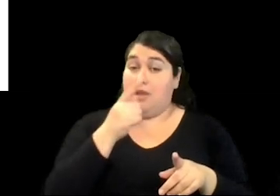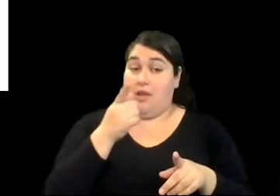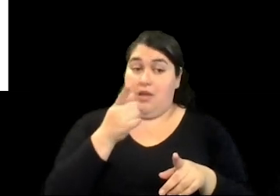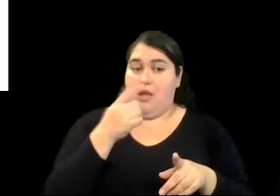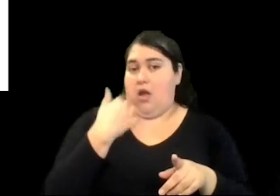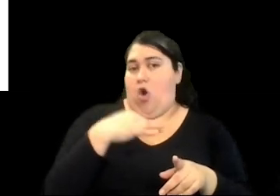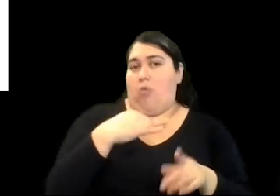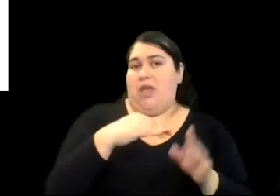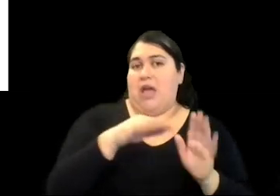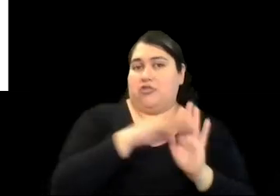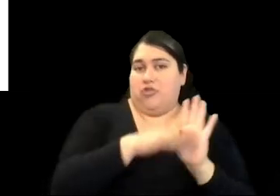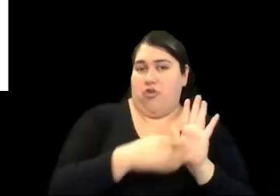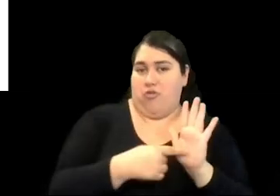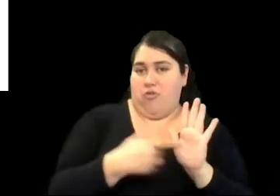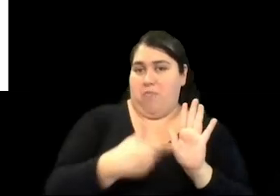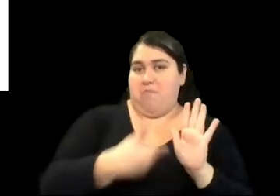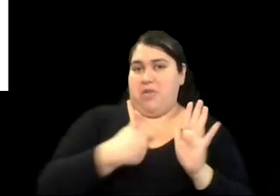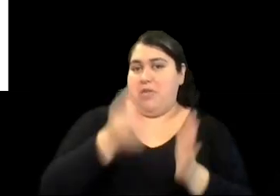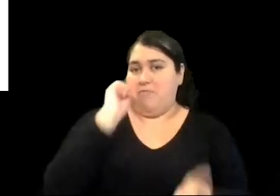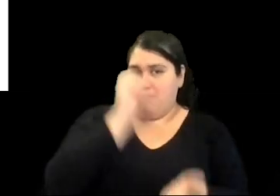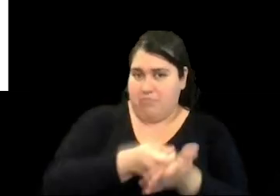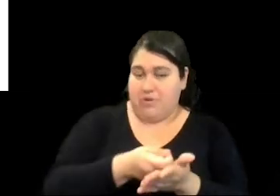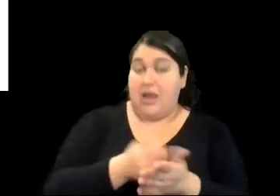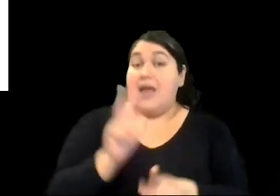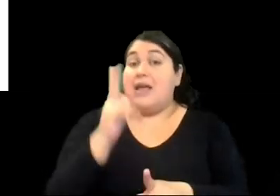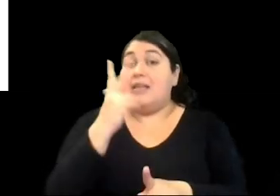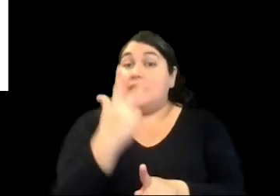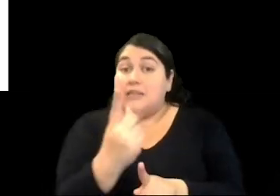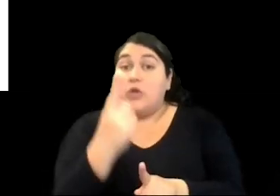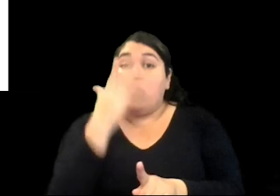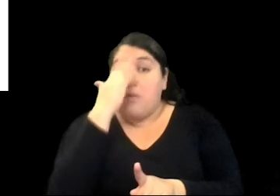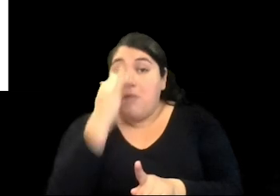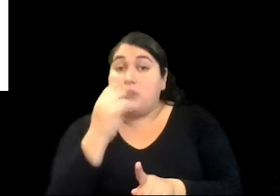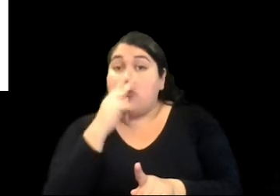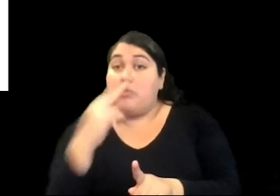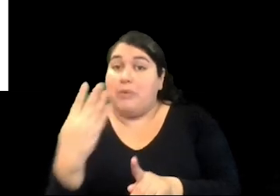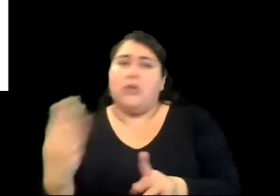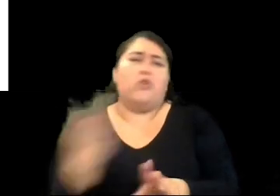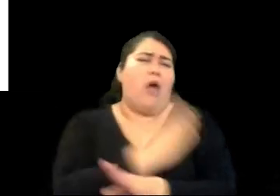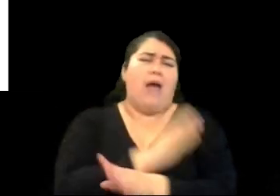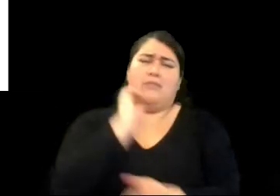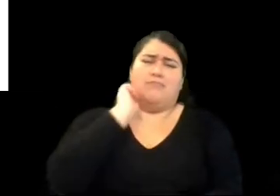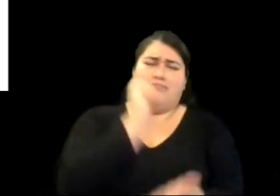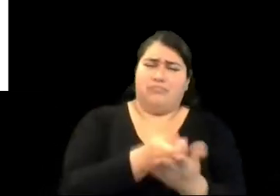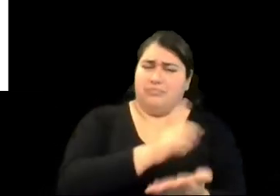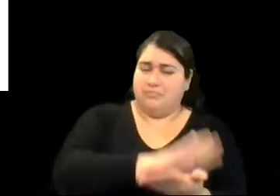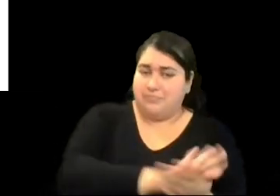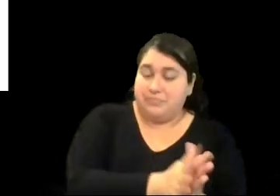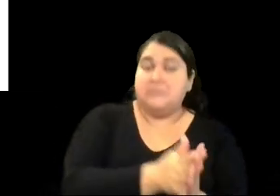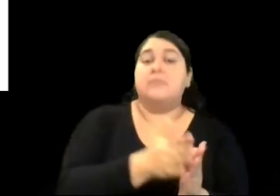de compensaciones antes del 31 de marzo del 24, ¿le corresponde la condenación de multas y